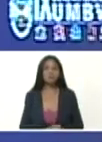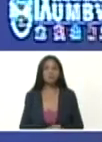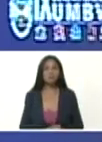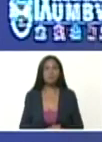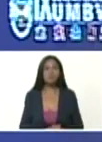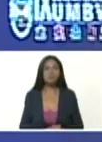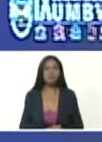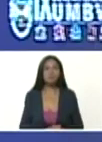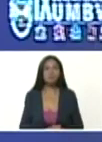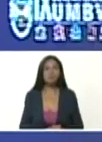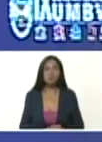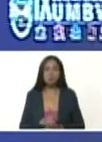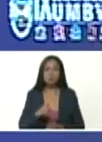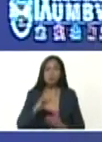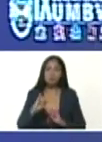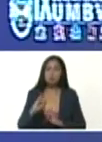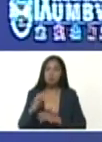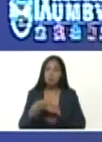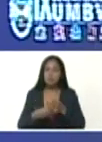Se batían